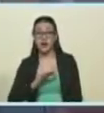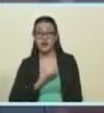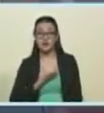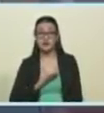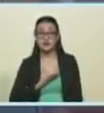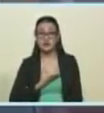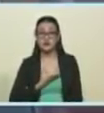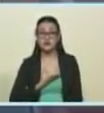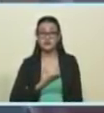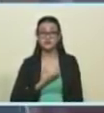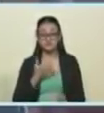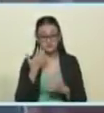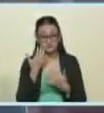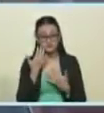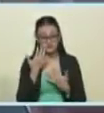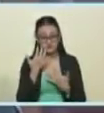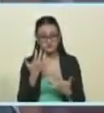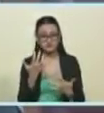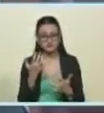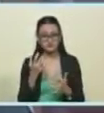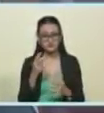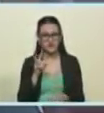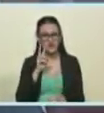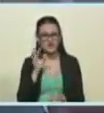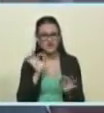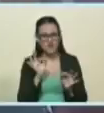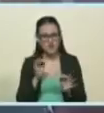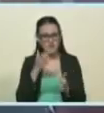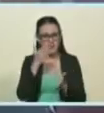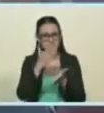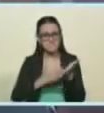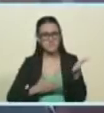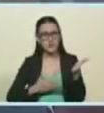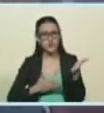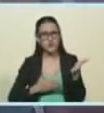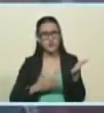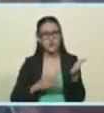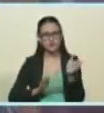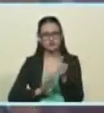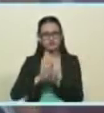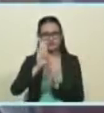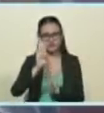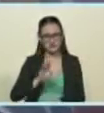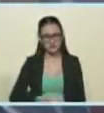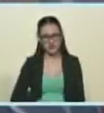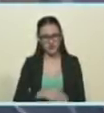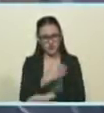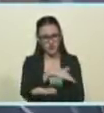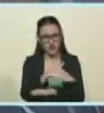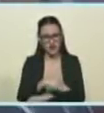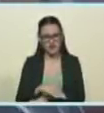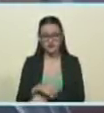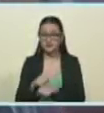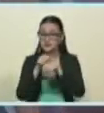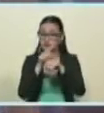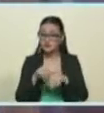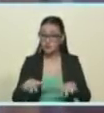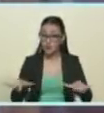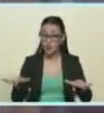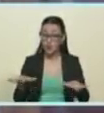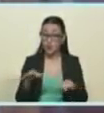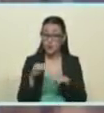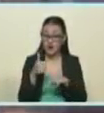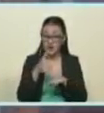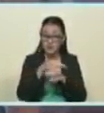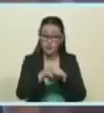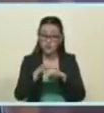genera una visión muy fraccionada del crecimiento urbano. Porque bueno, esa distribución municipal que se